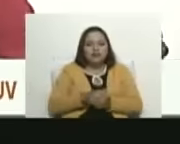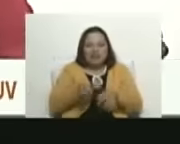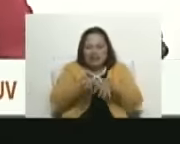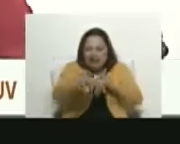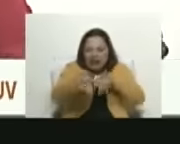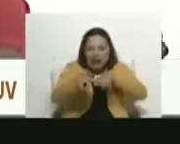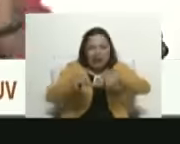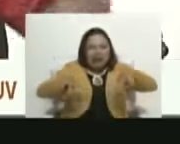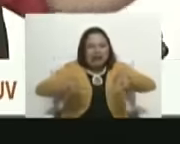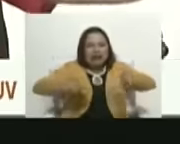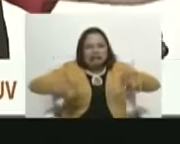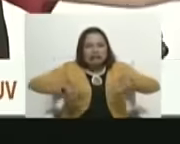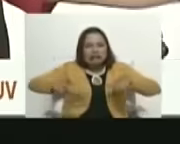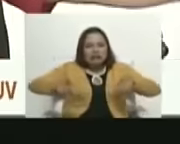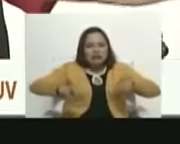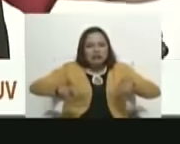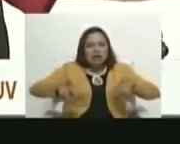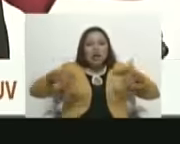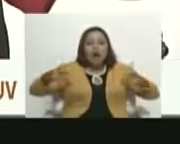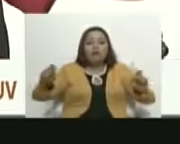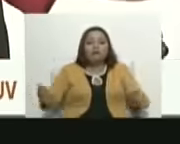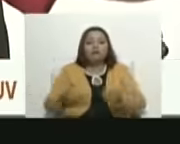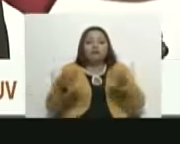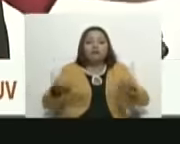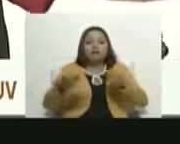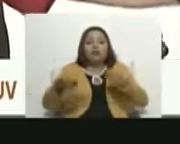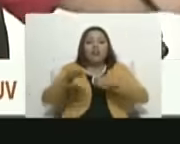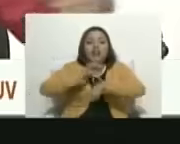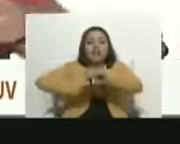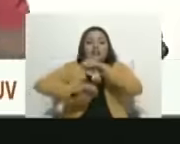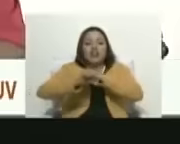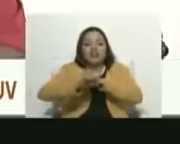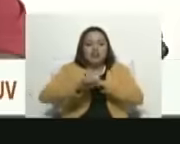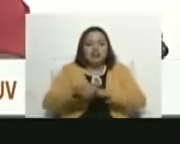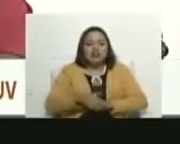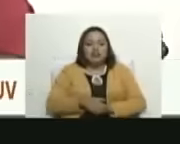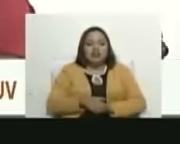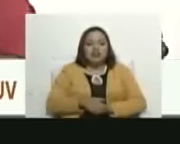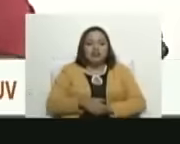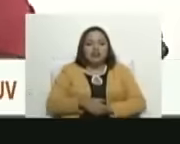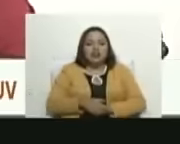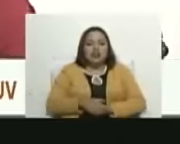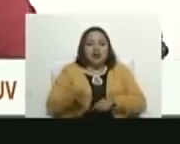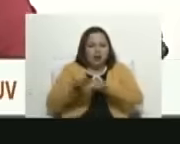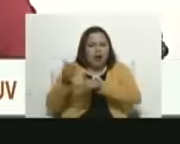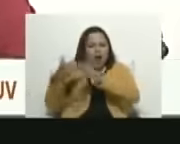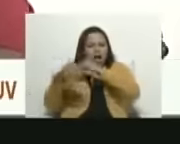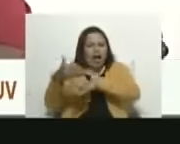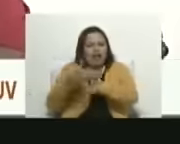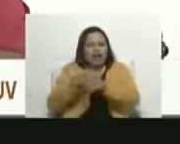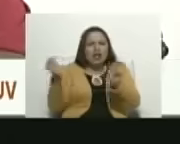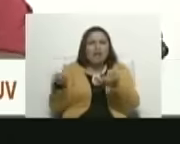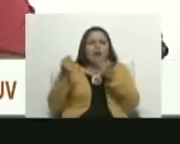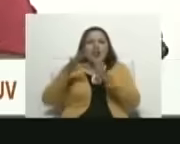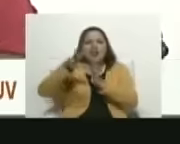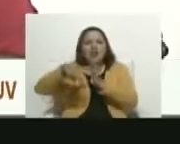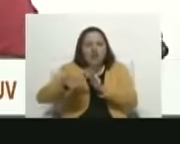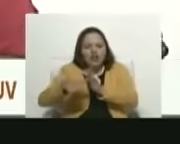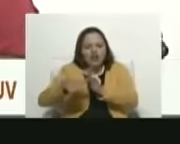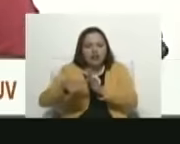fraccionado. Hablo de la campaña para robarnos, para